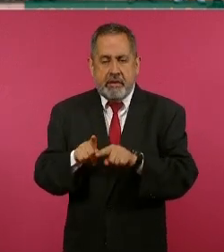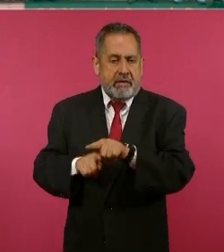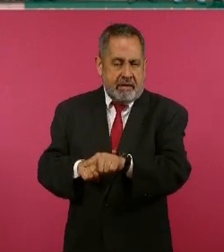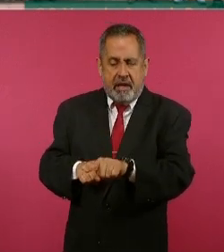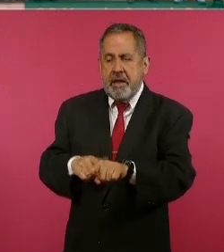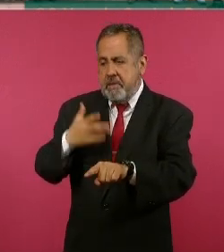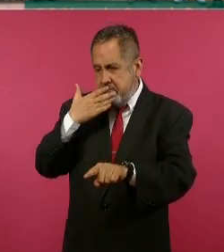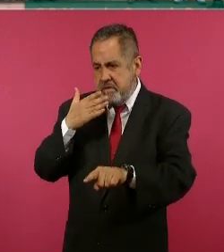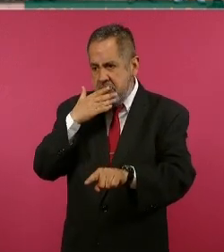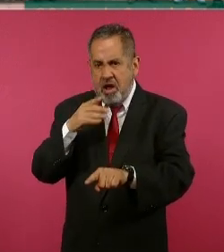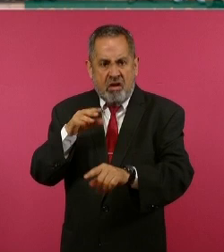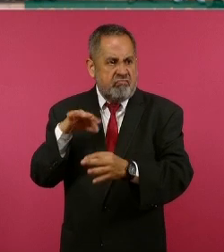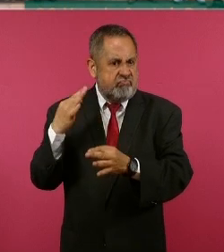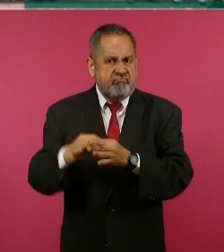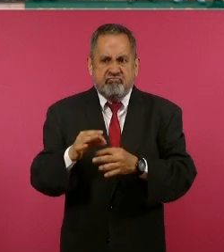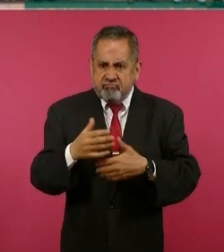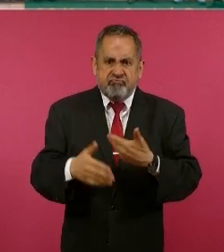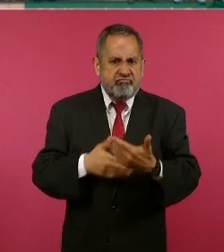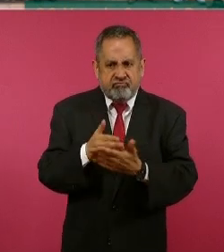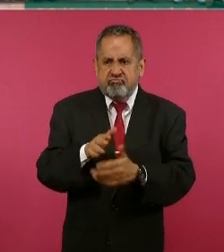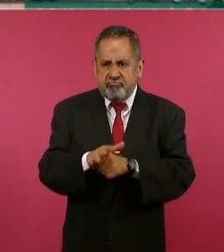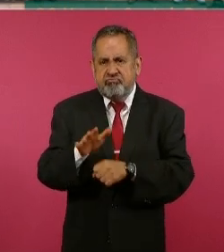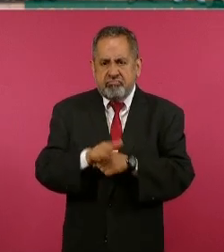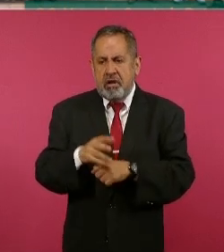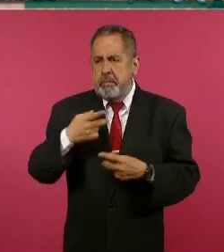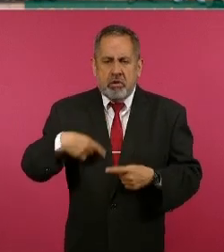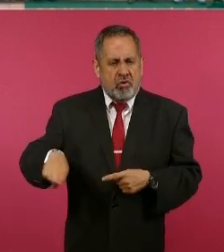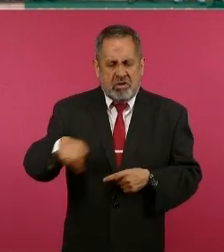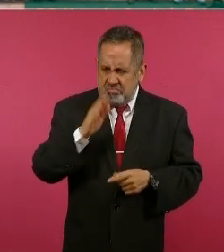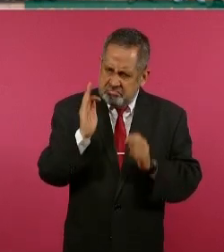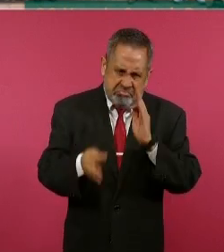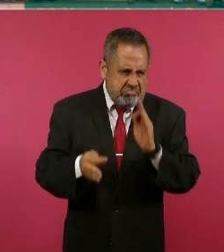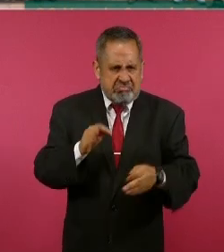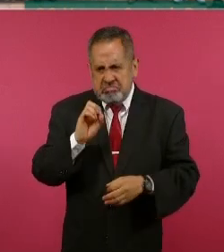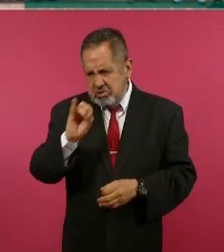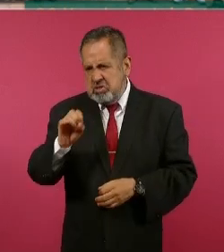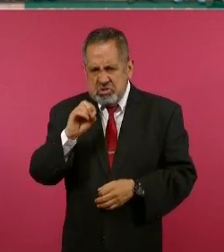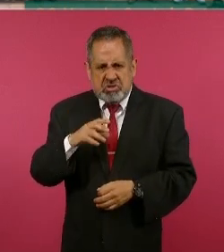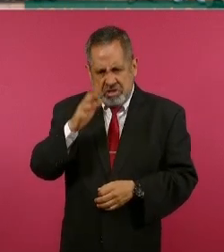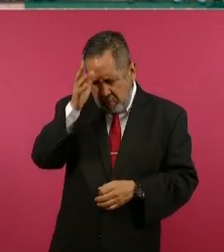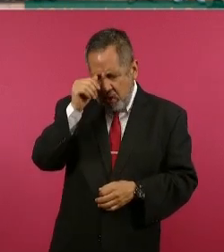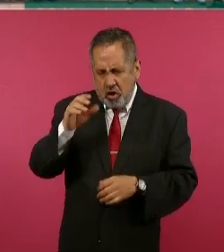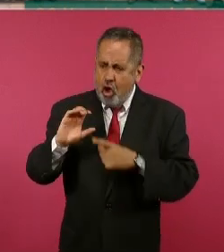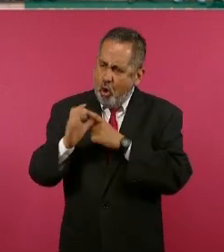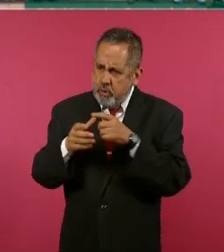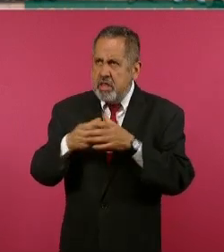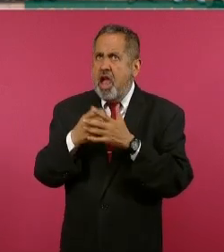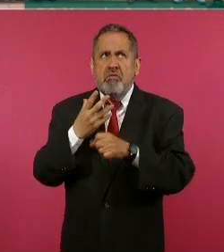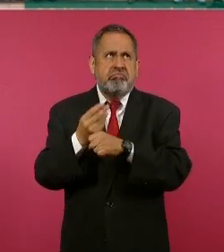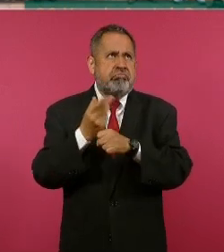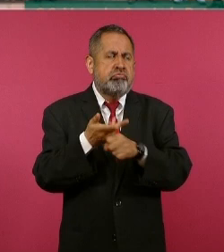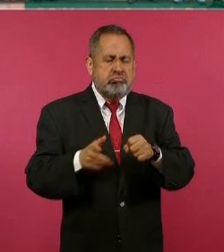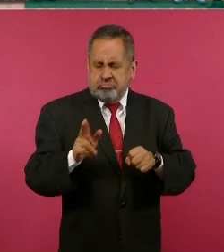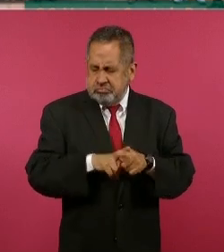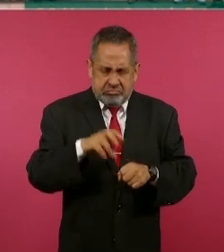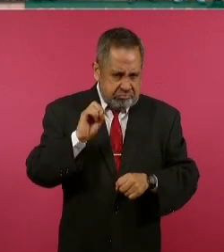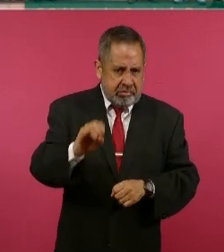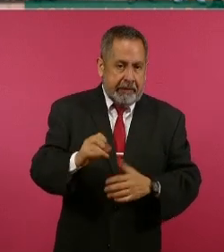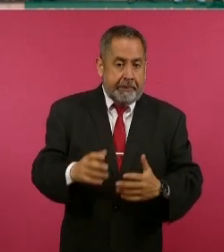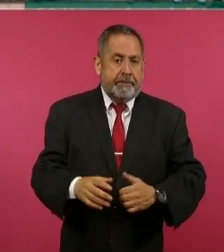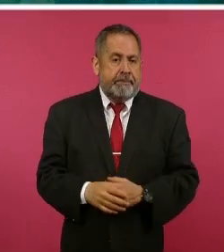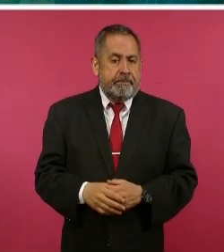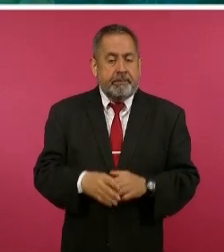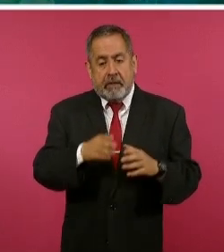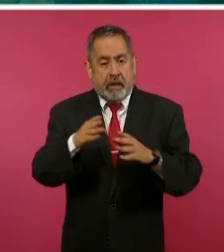una gran aceptación por parte de la población para poder mejorar las condiciones de su propia clínica. La siguiente, en el estado